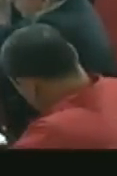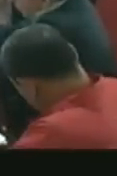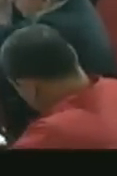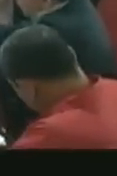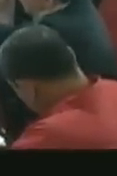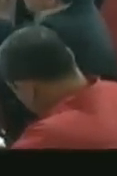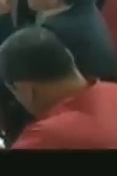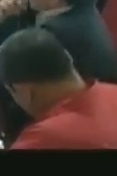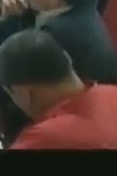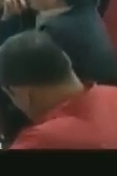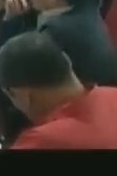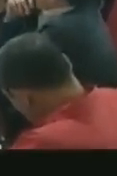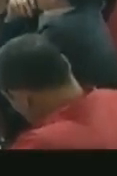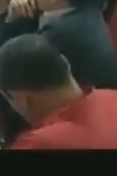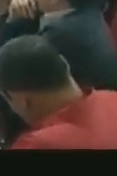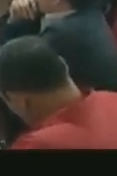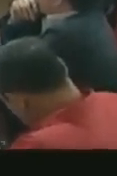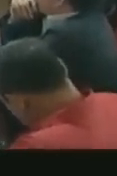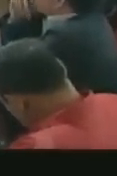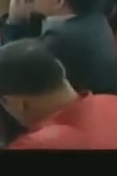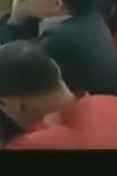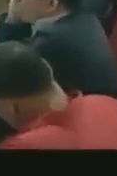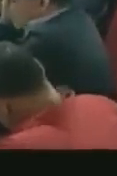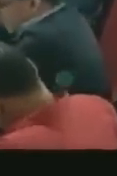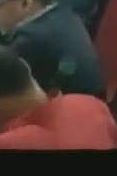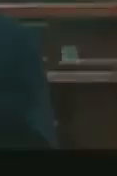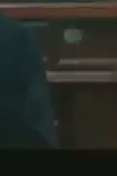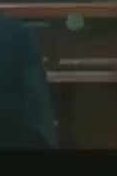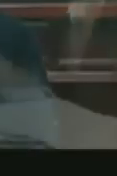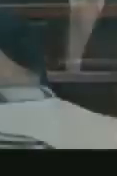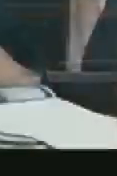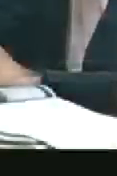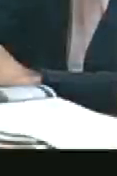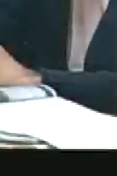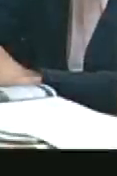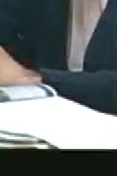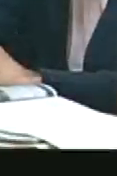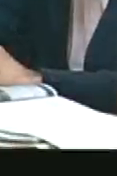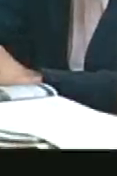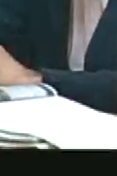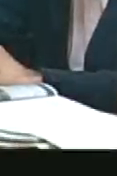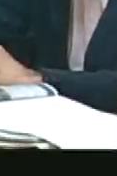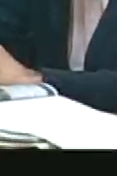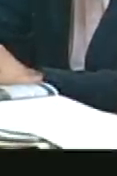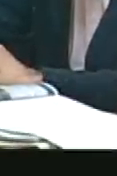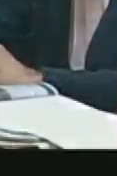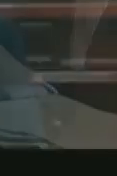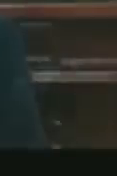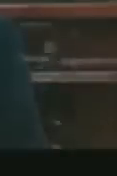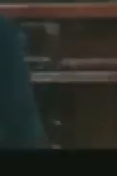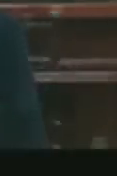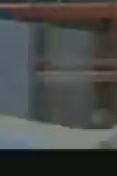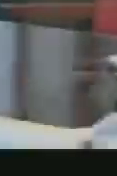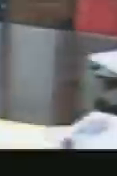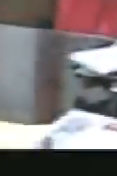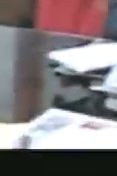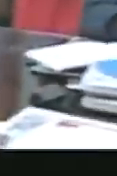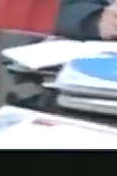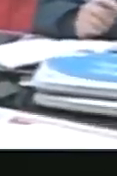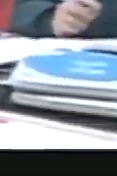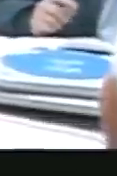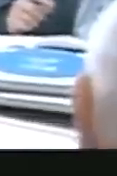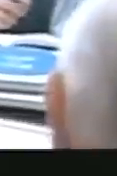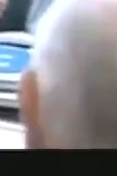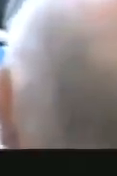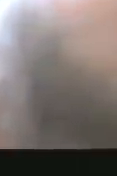Estado social de derecho y de justicia es parte del alma de este proyecto. La autocrítica.